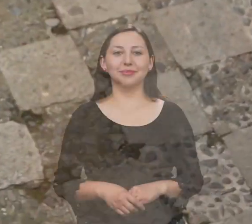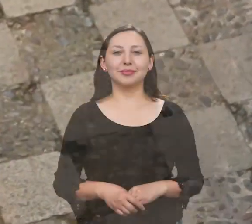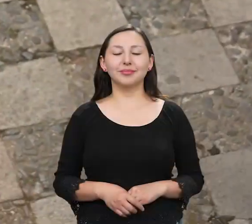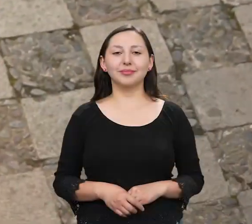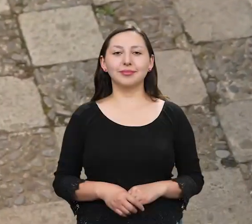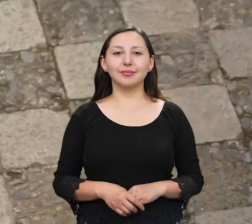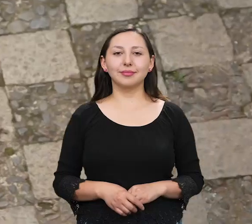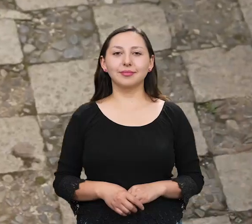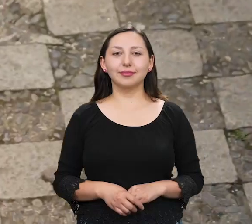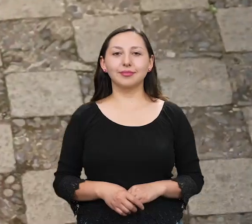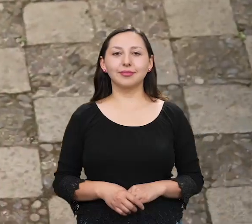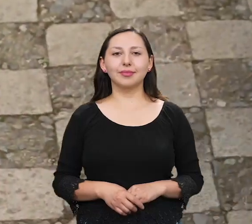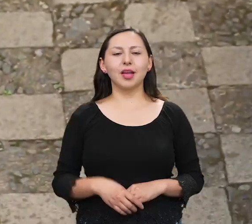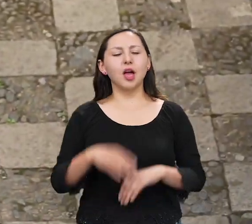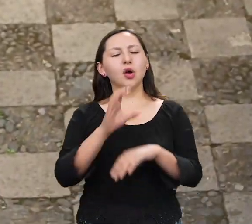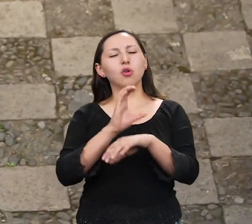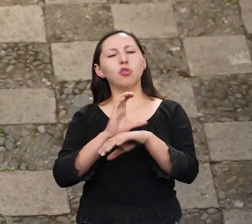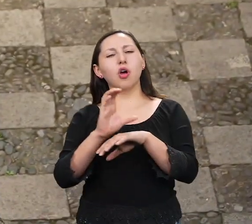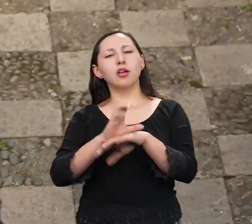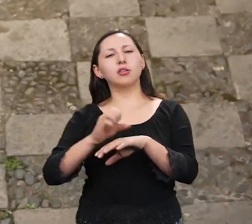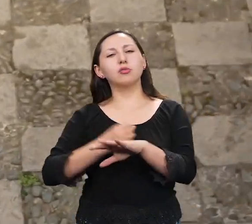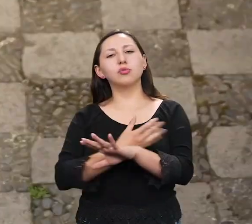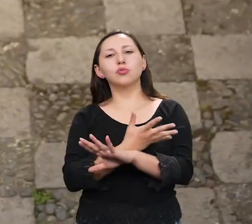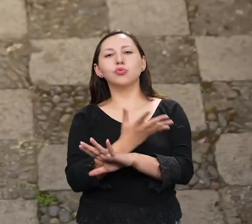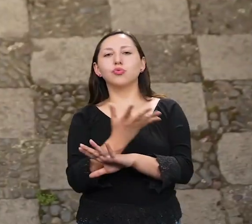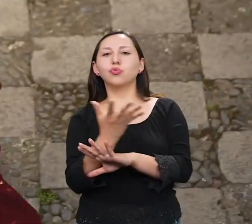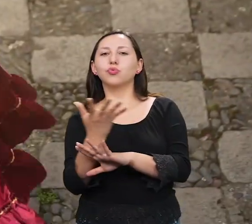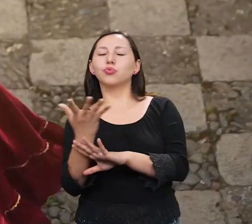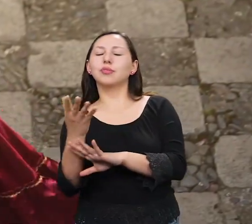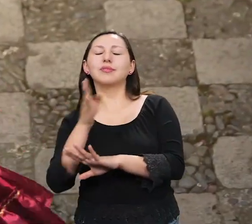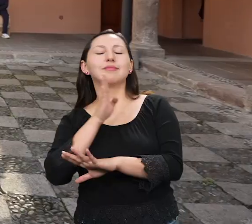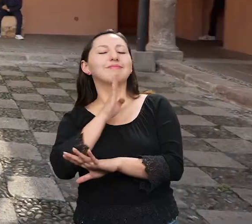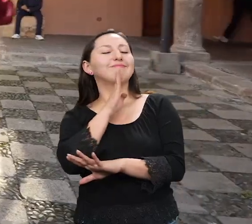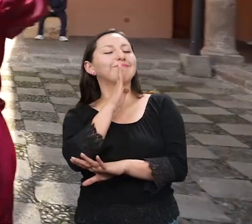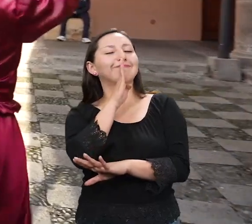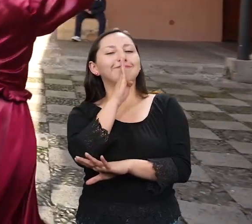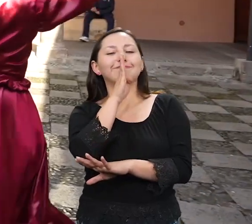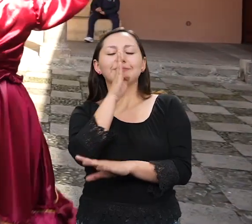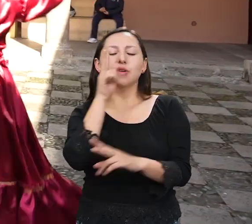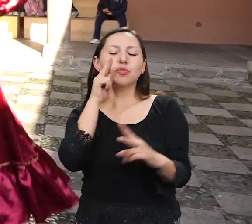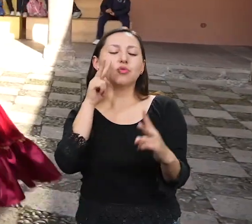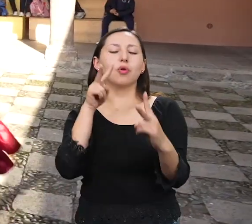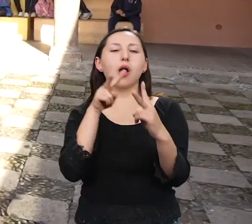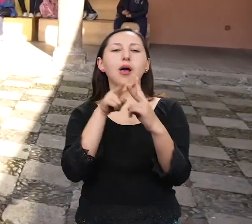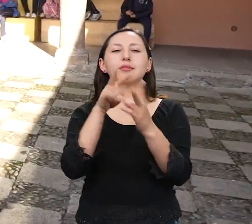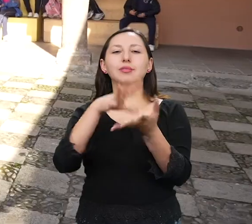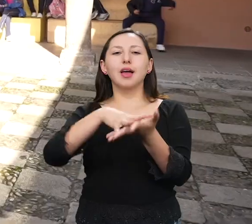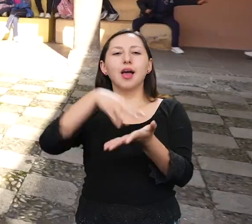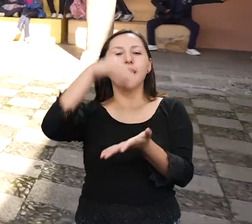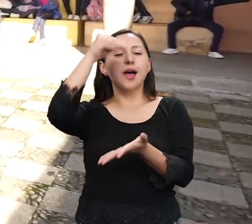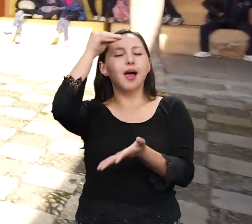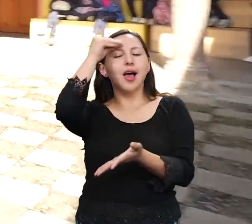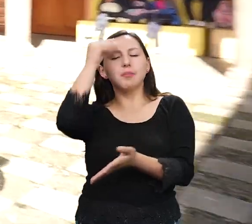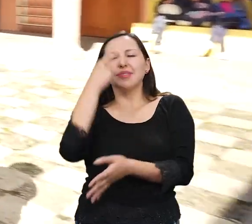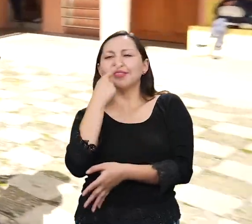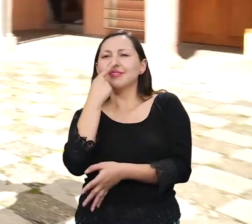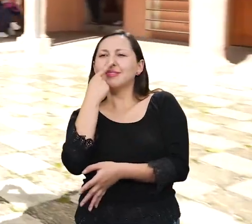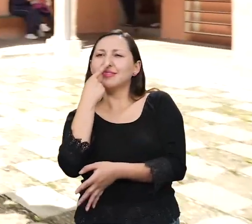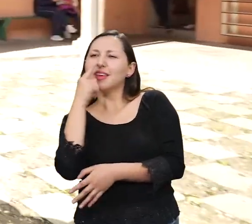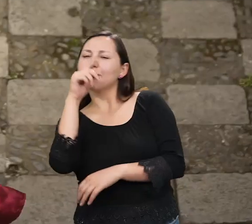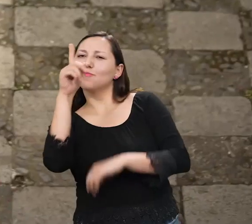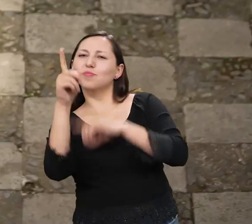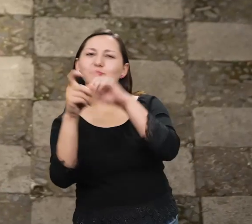Yo les daría el consejo de que se apasionen desde un principio. Conozcan, se interesen,